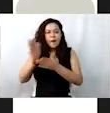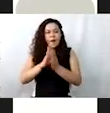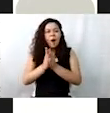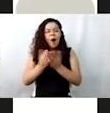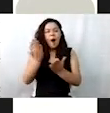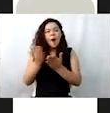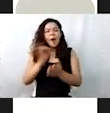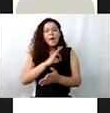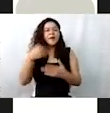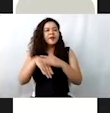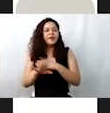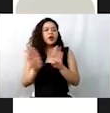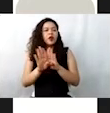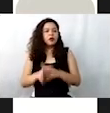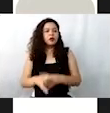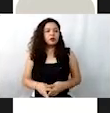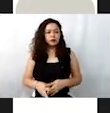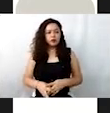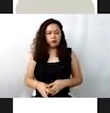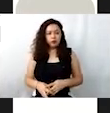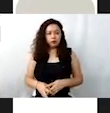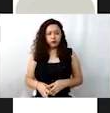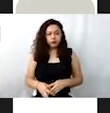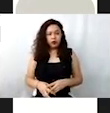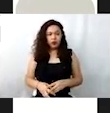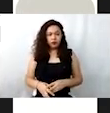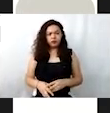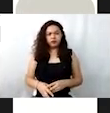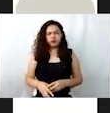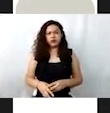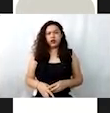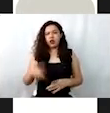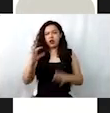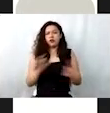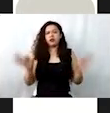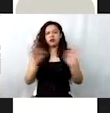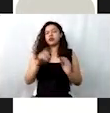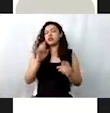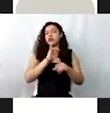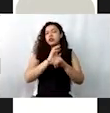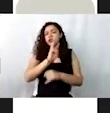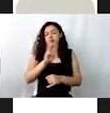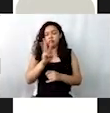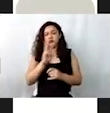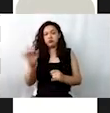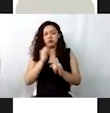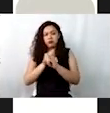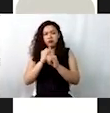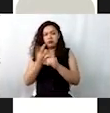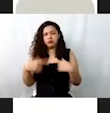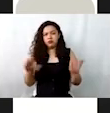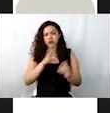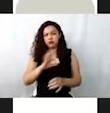Exactamente, esa carpeta porque la información es tan importante, entonces es una carpeta en línea. Ahí la tenemos en línea. La tienen en línea,